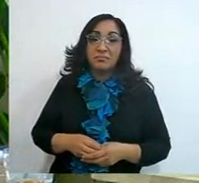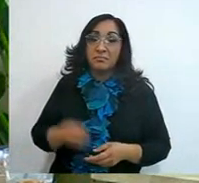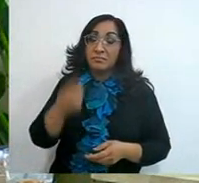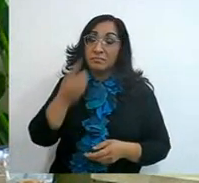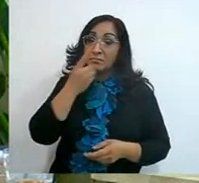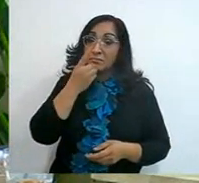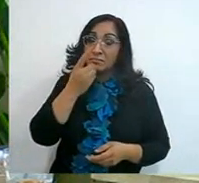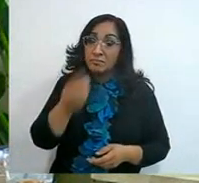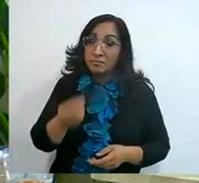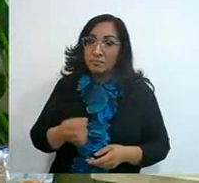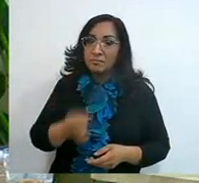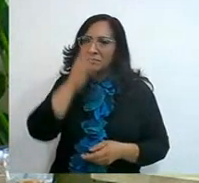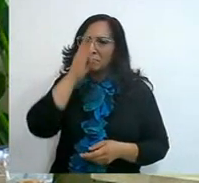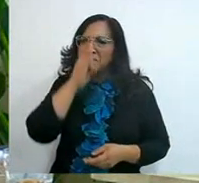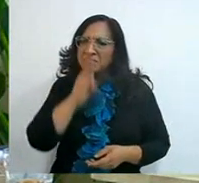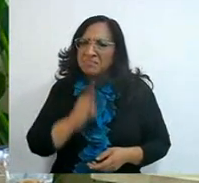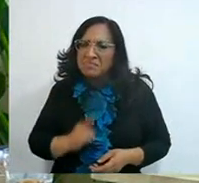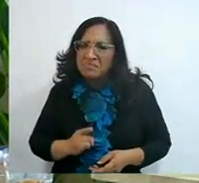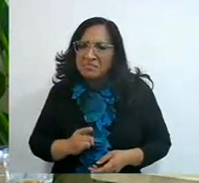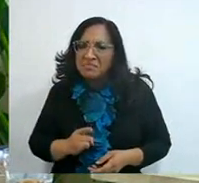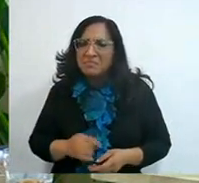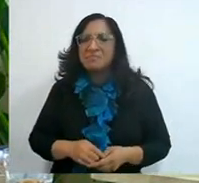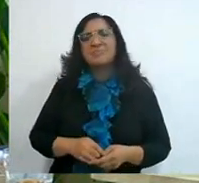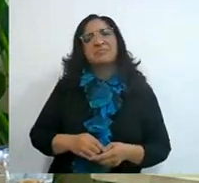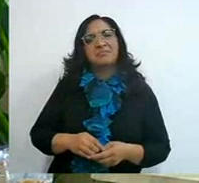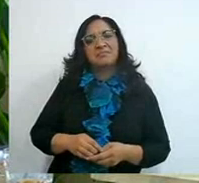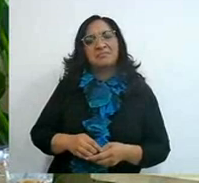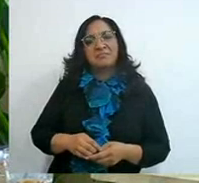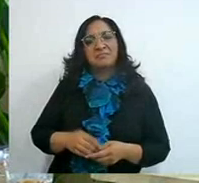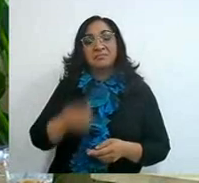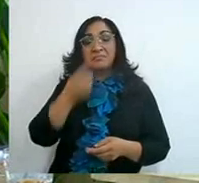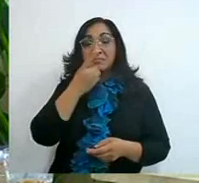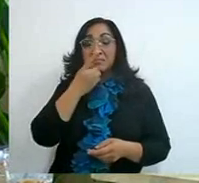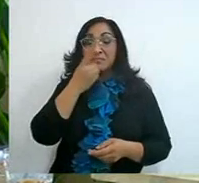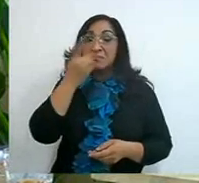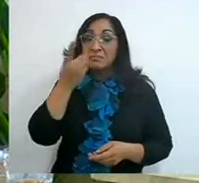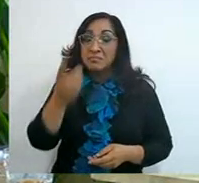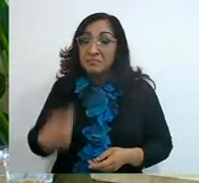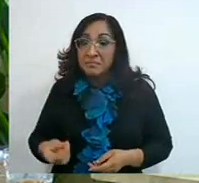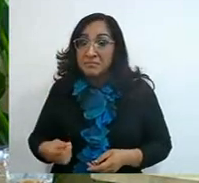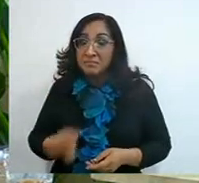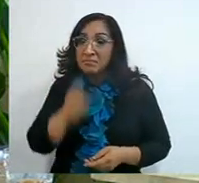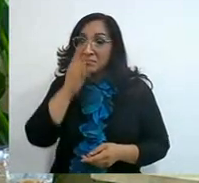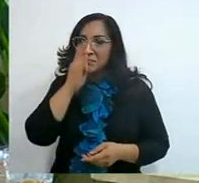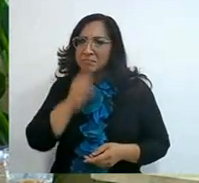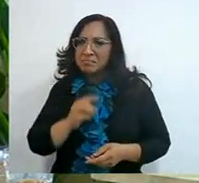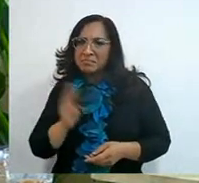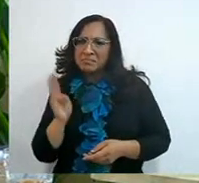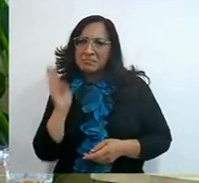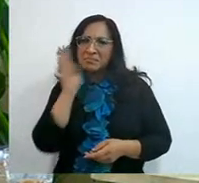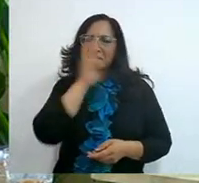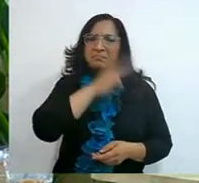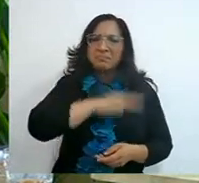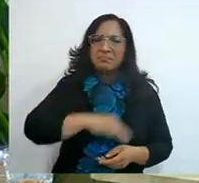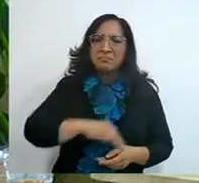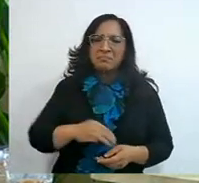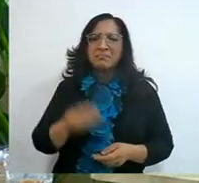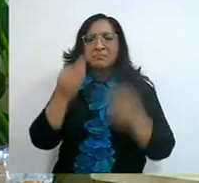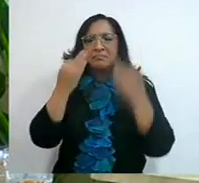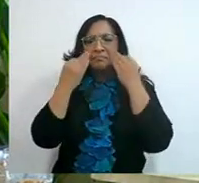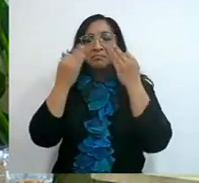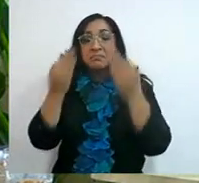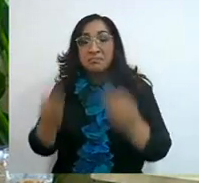avalar una infamia, avalar un falso testimonio para meter a alguien a la cárcel, para hacerle